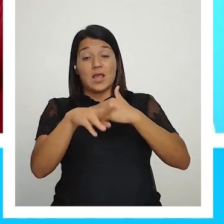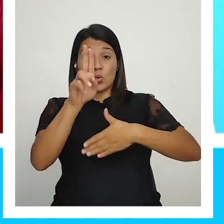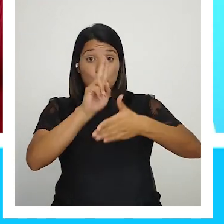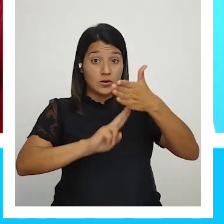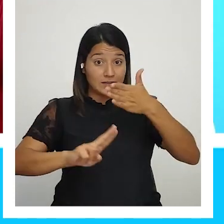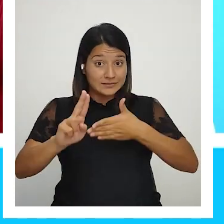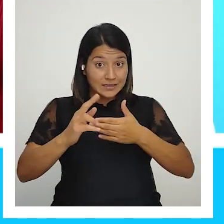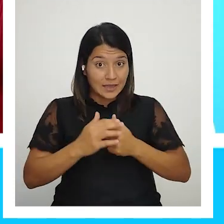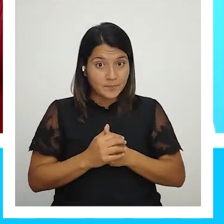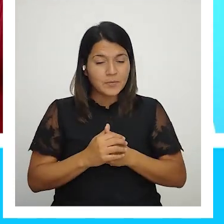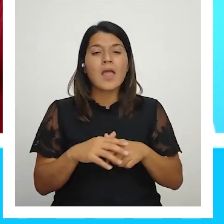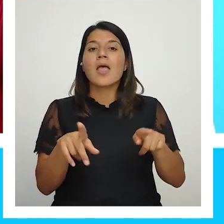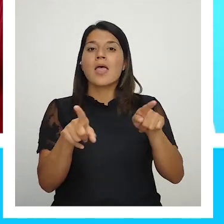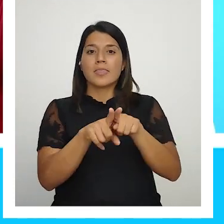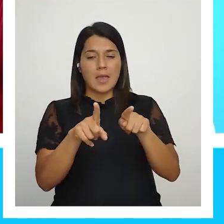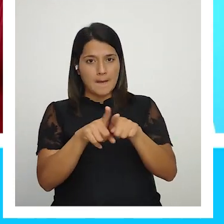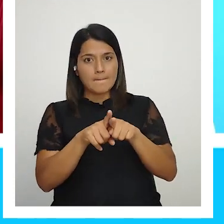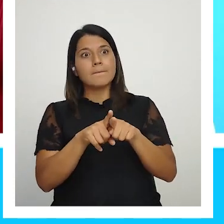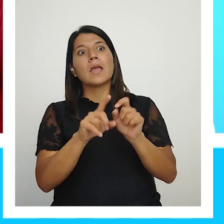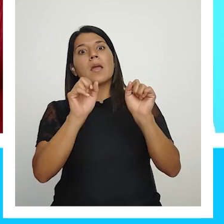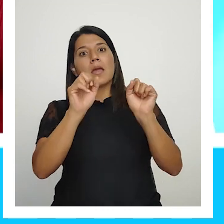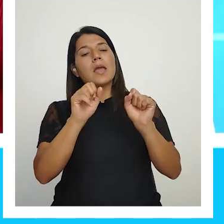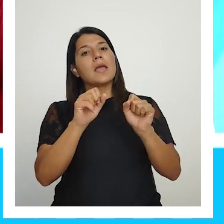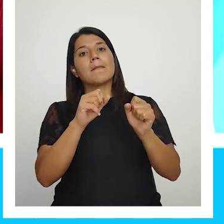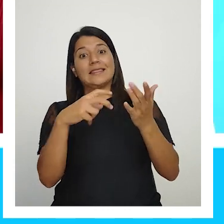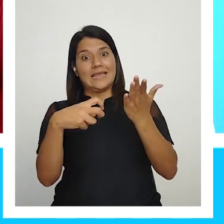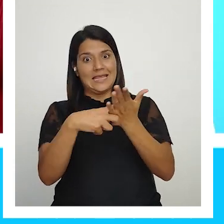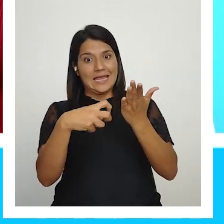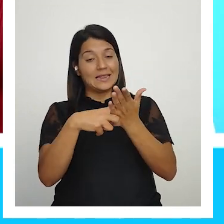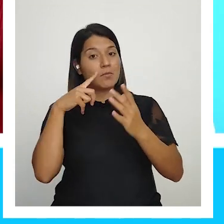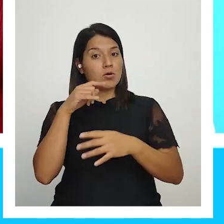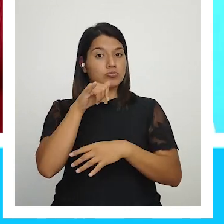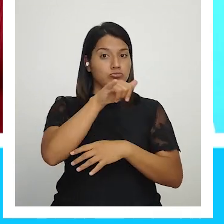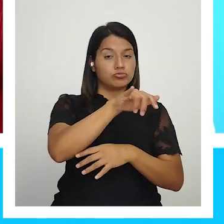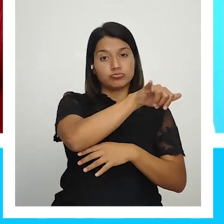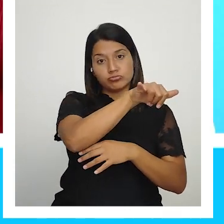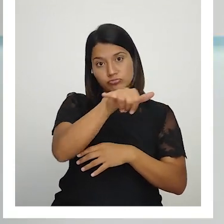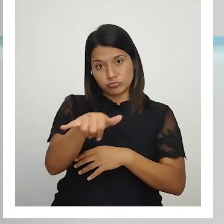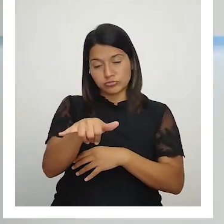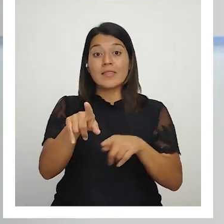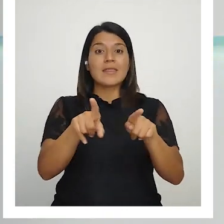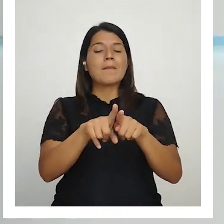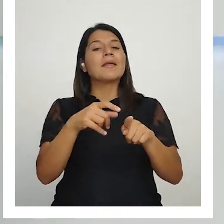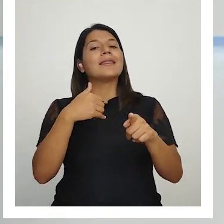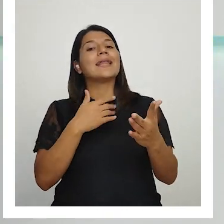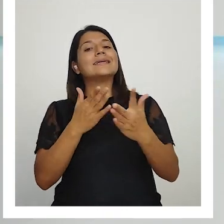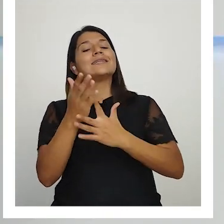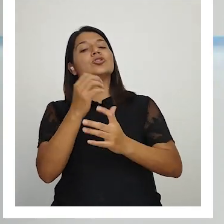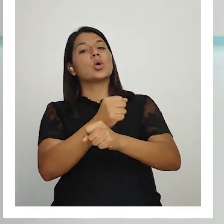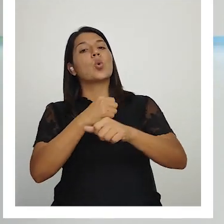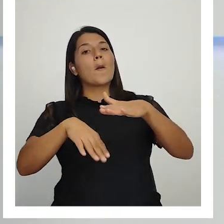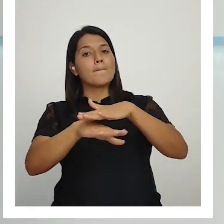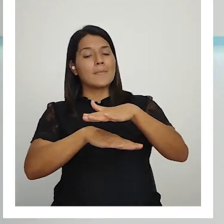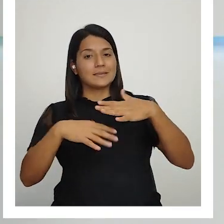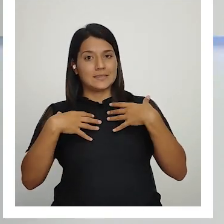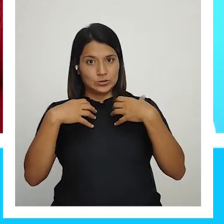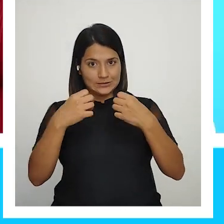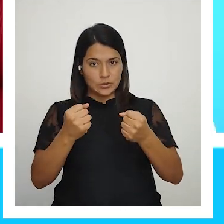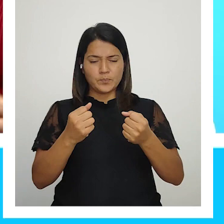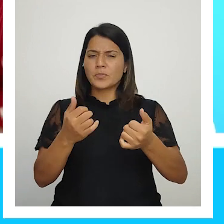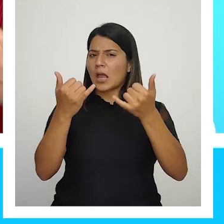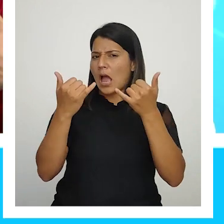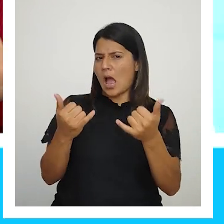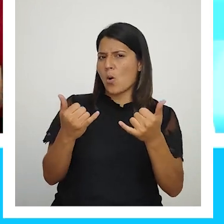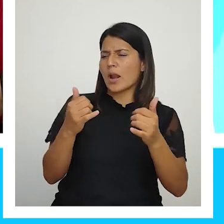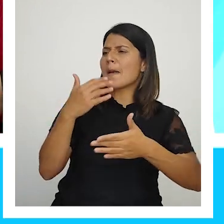universitario. Cubre también los tiquetes de ida y de regreso y tienen acceso a un seguro básico de salud. Ahora bien,